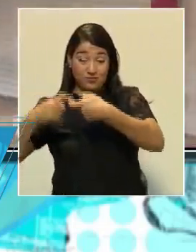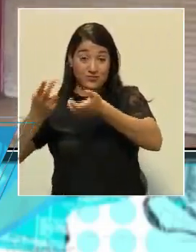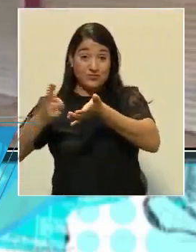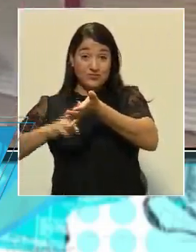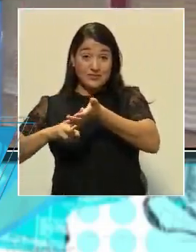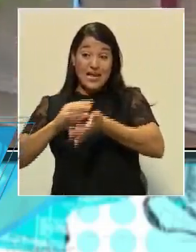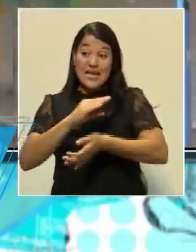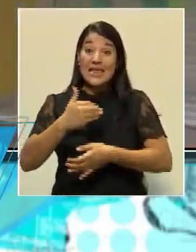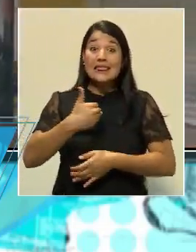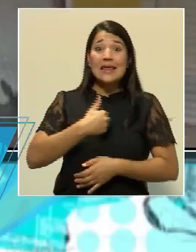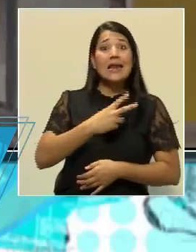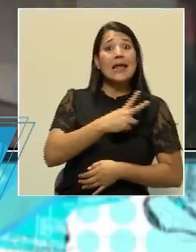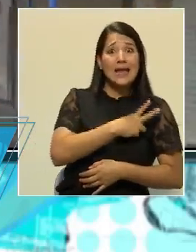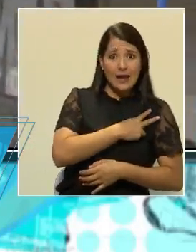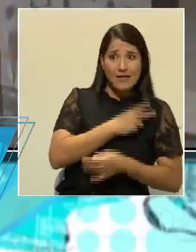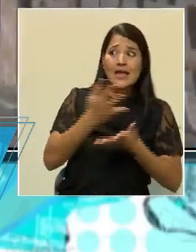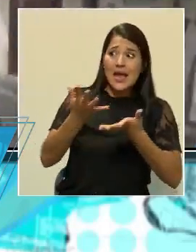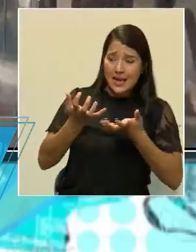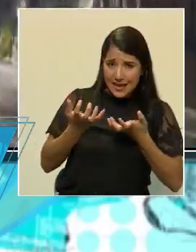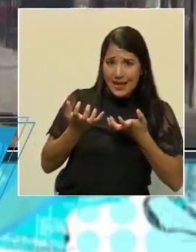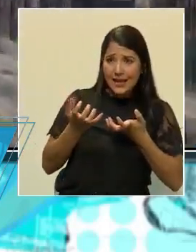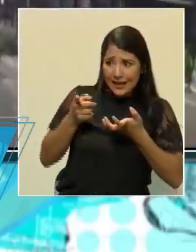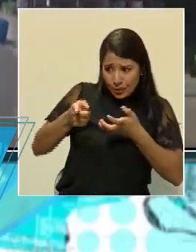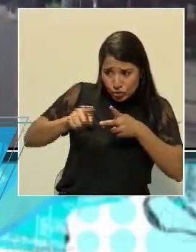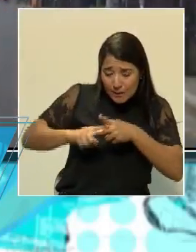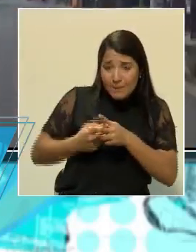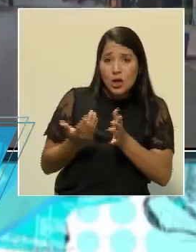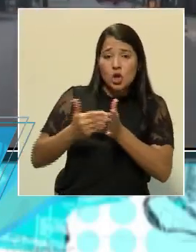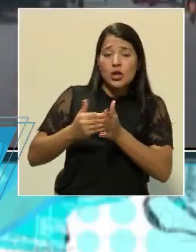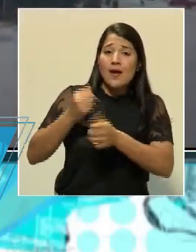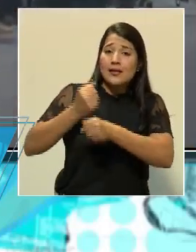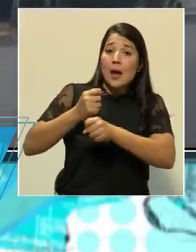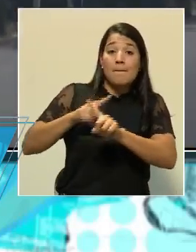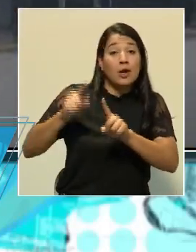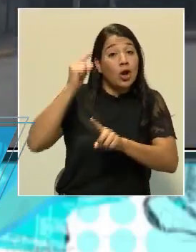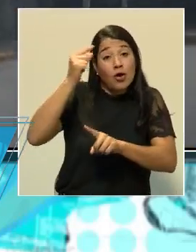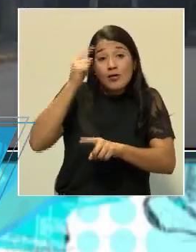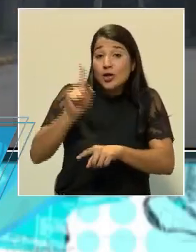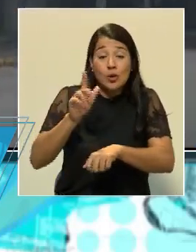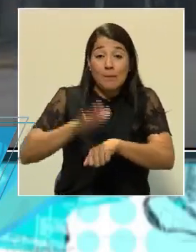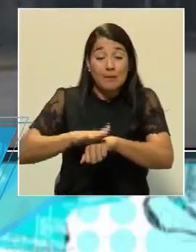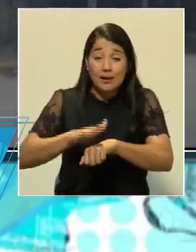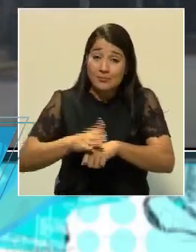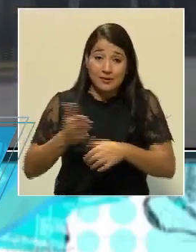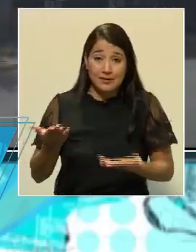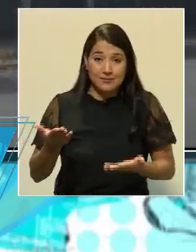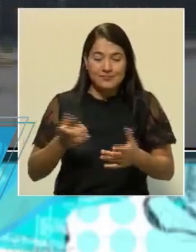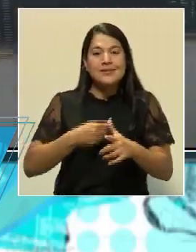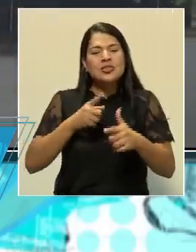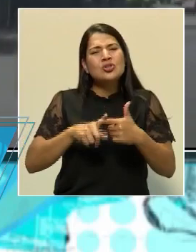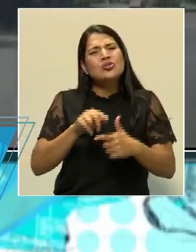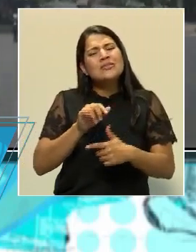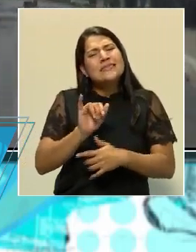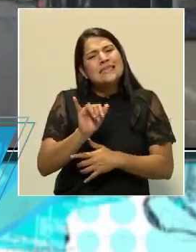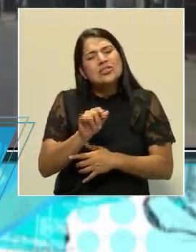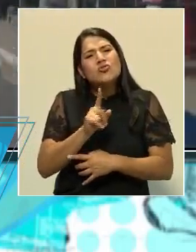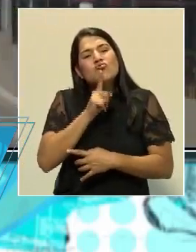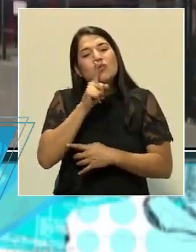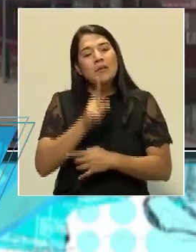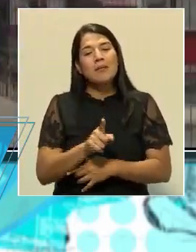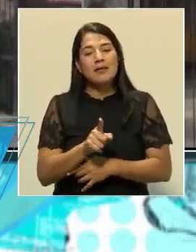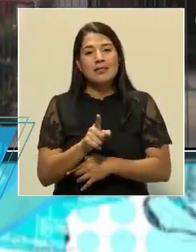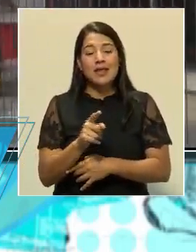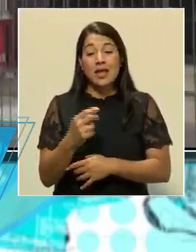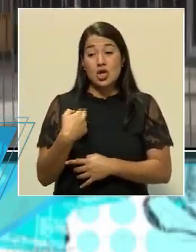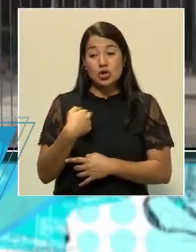quieren poner a trabajar, pero que el gobierno no nos permite ponerlos a trabajar. Esto es realmente,